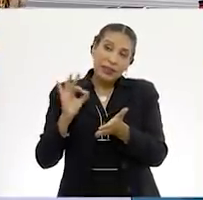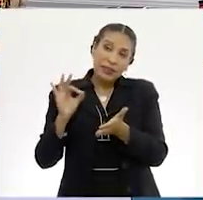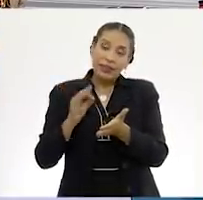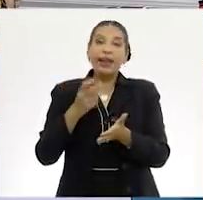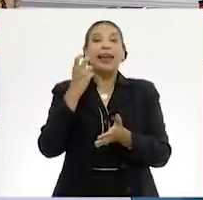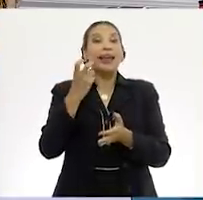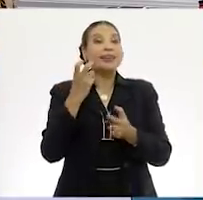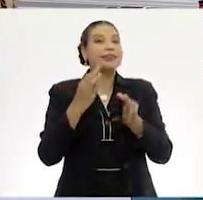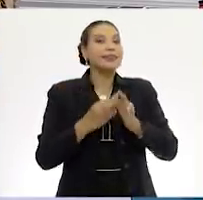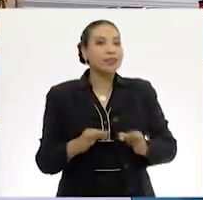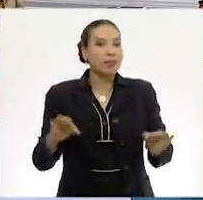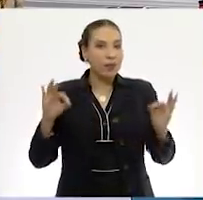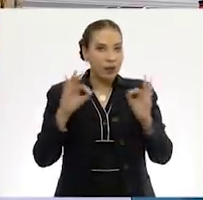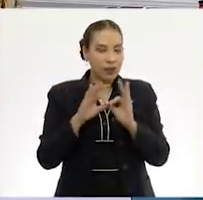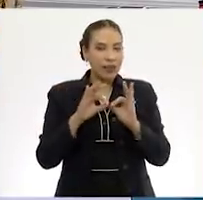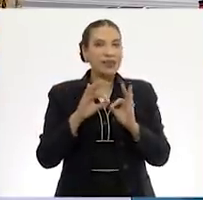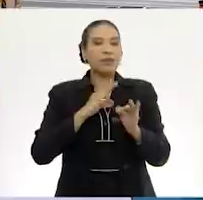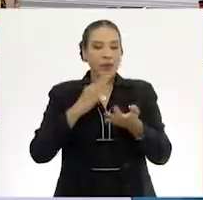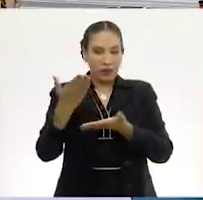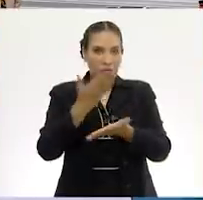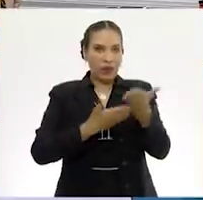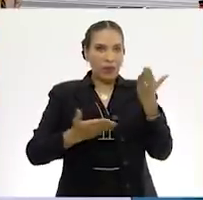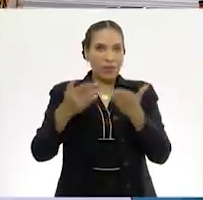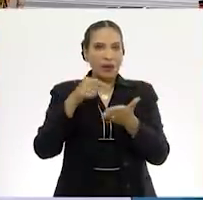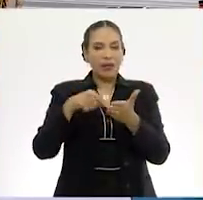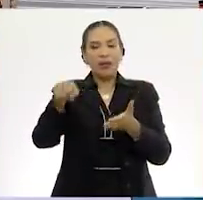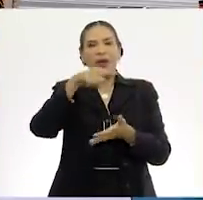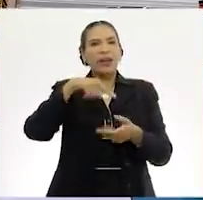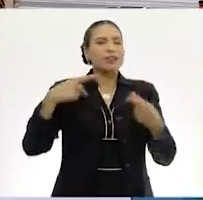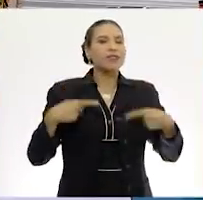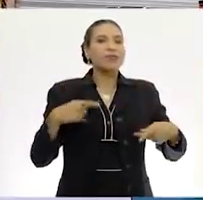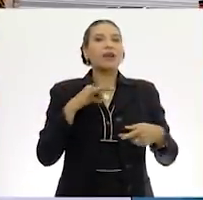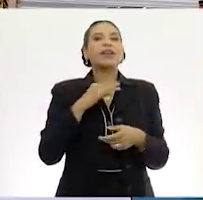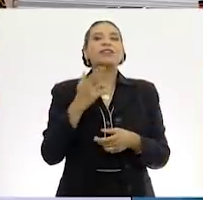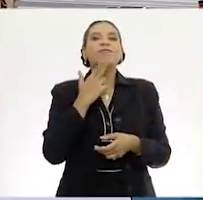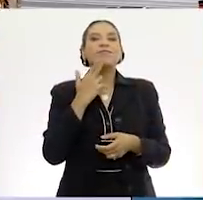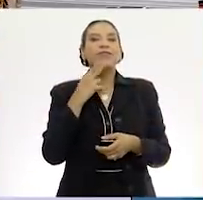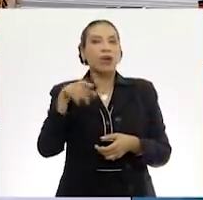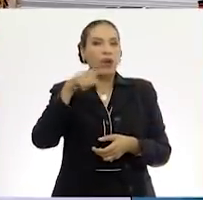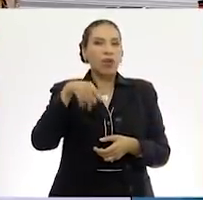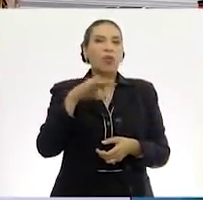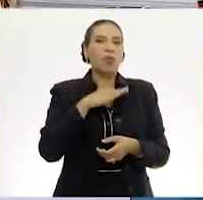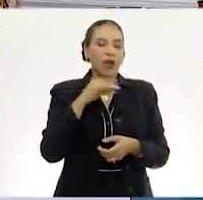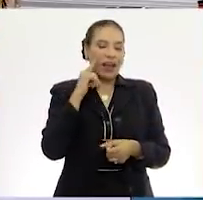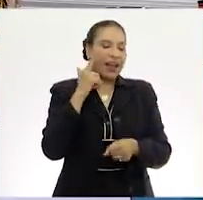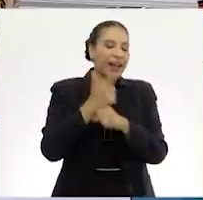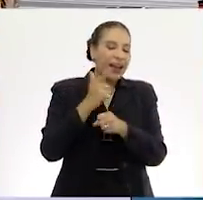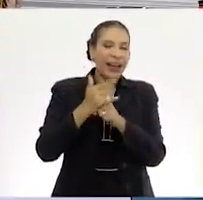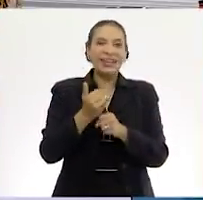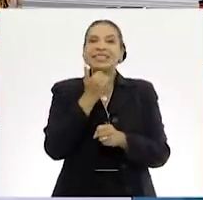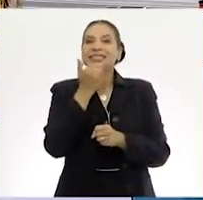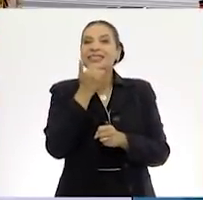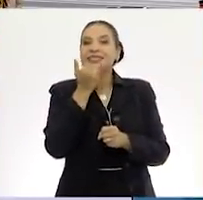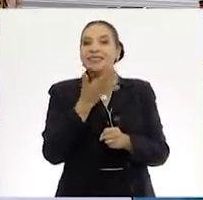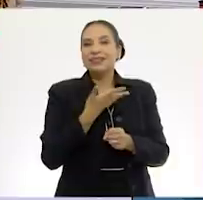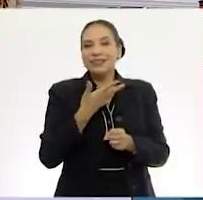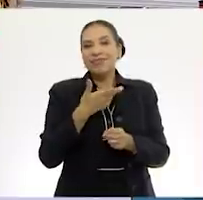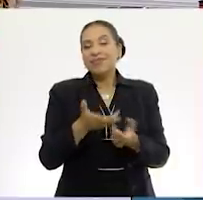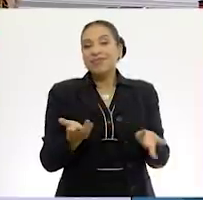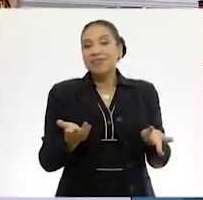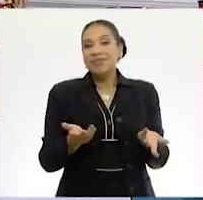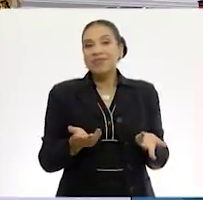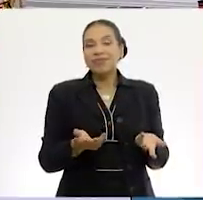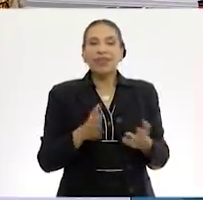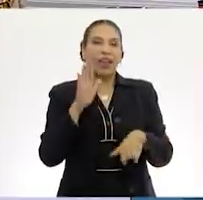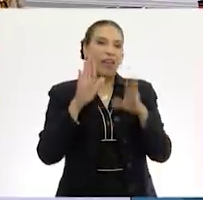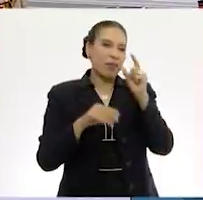es la importancia de, también de compartir nuestros textos con los demás, porque nos permite que los demás puedan detectar algunos errores que pueden por ahí se